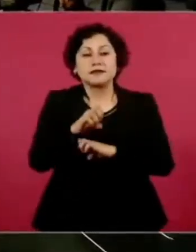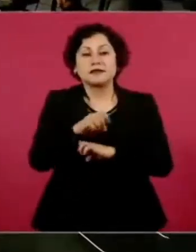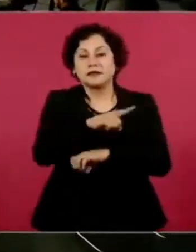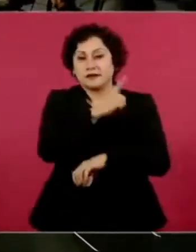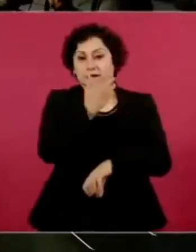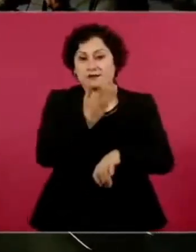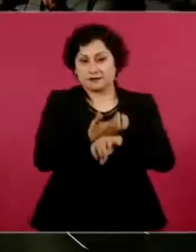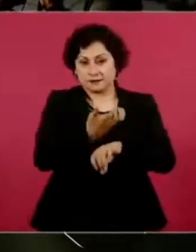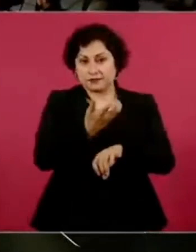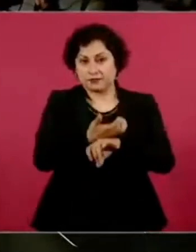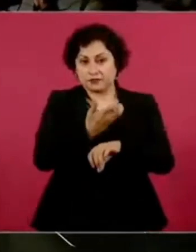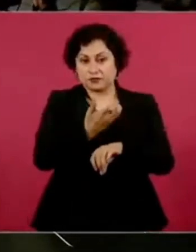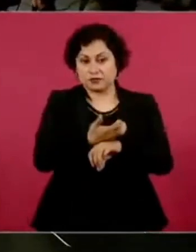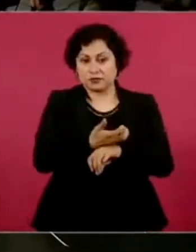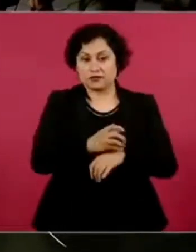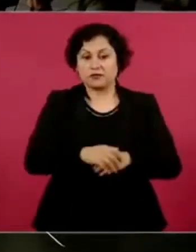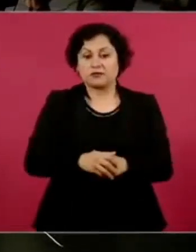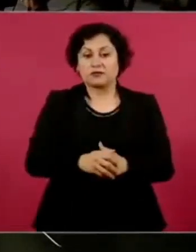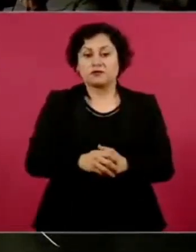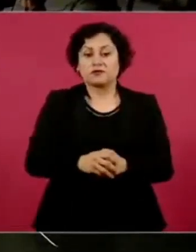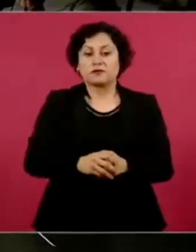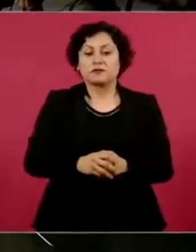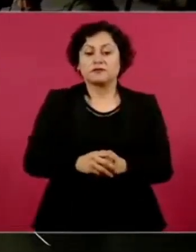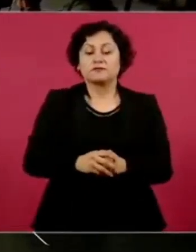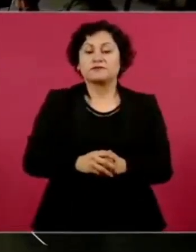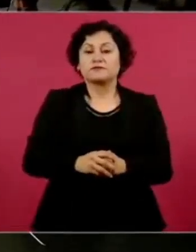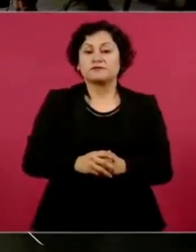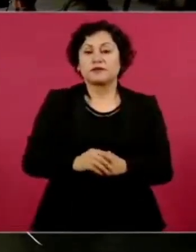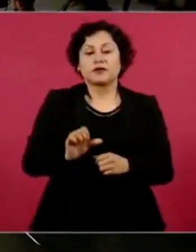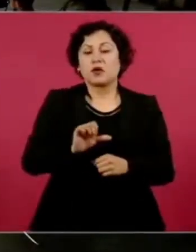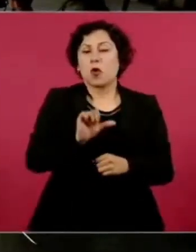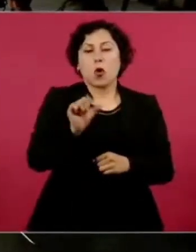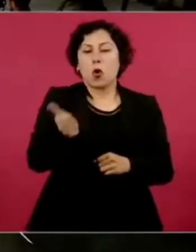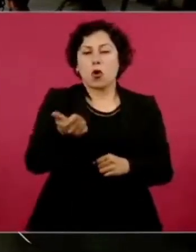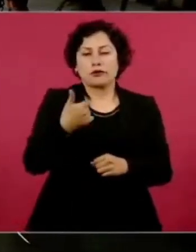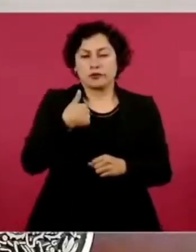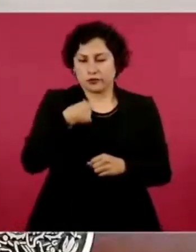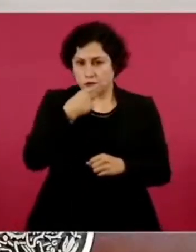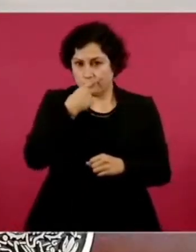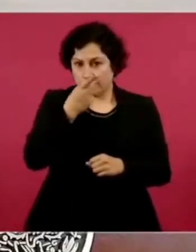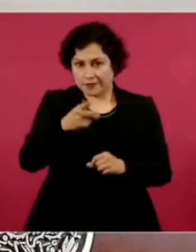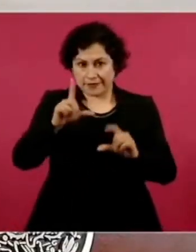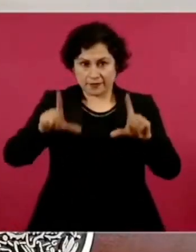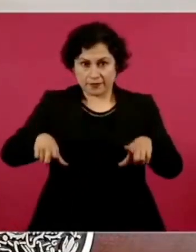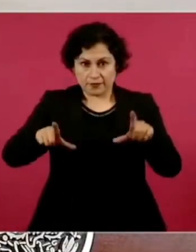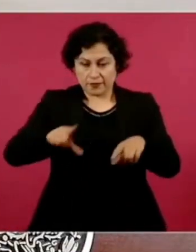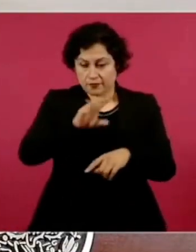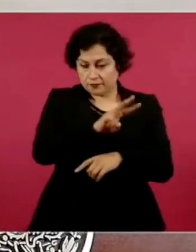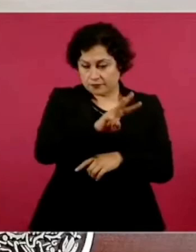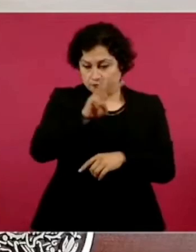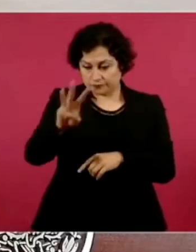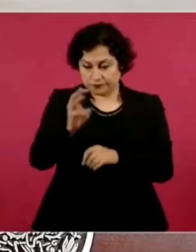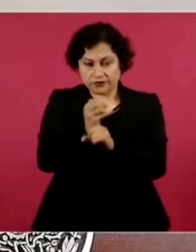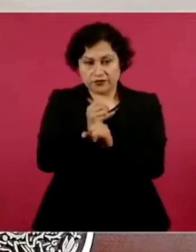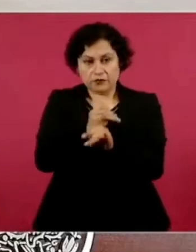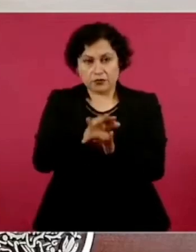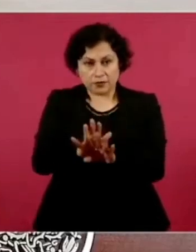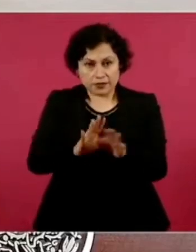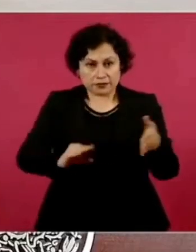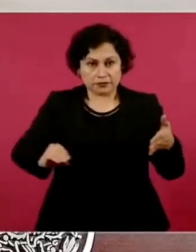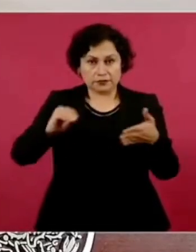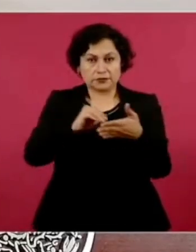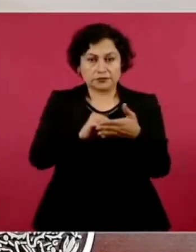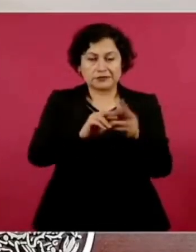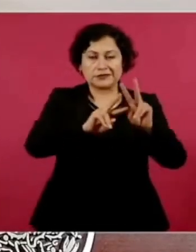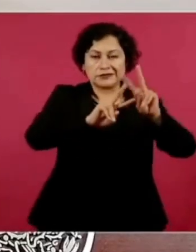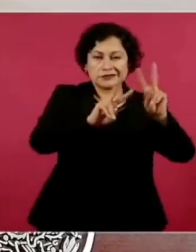la estadounidense, y el que maneja la página esta de datos estadísticos, que tiene que ver con